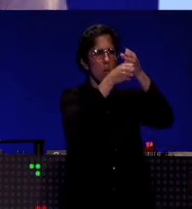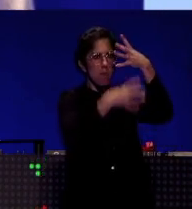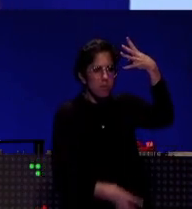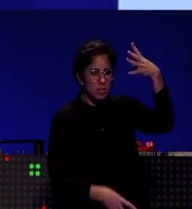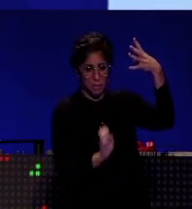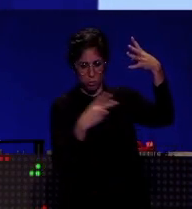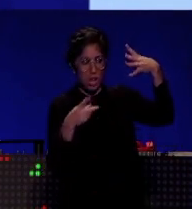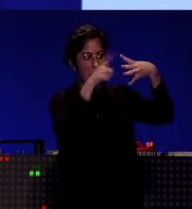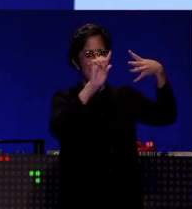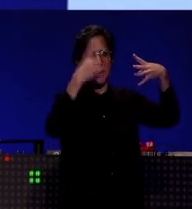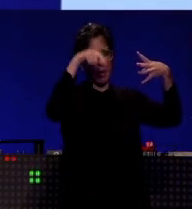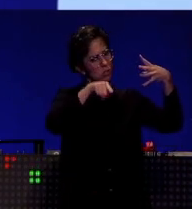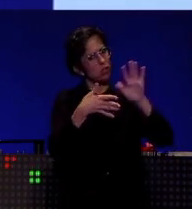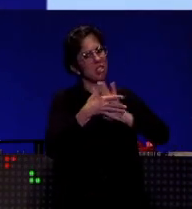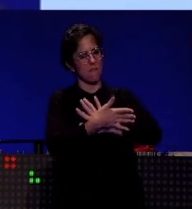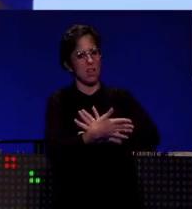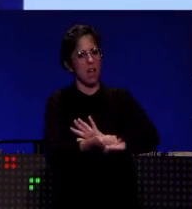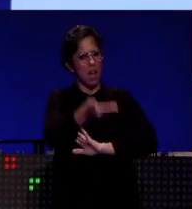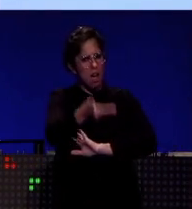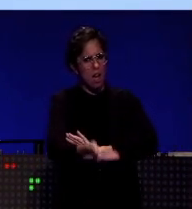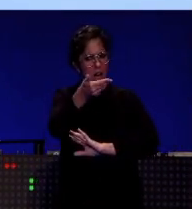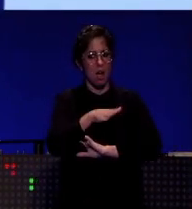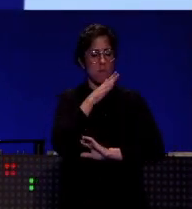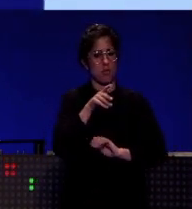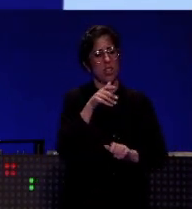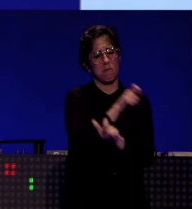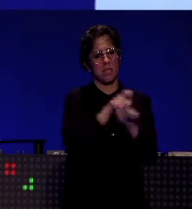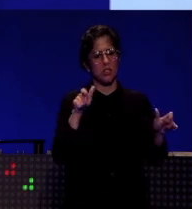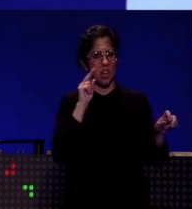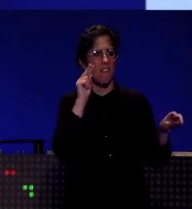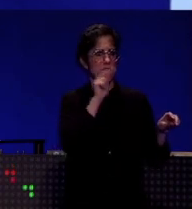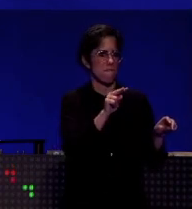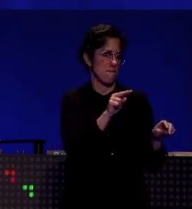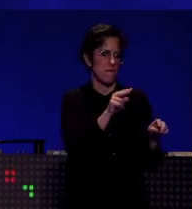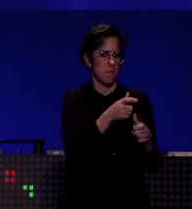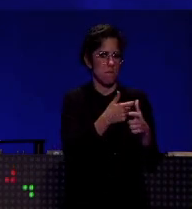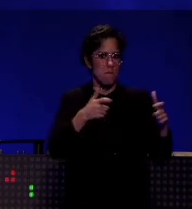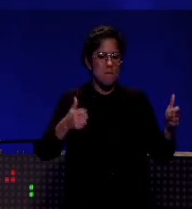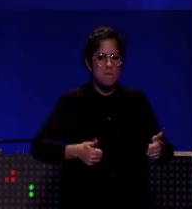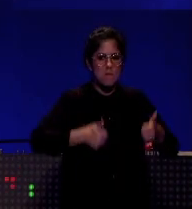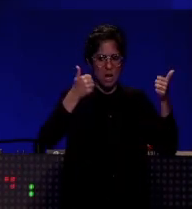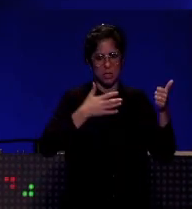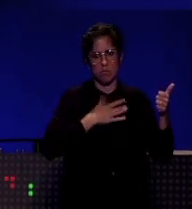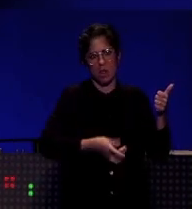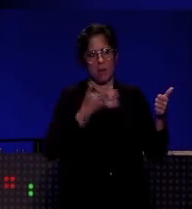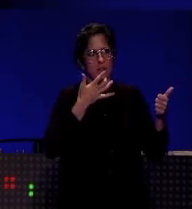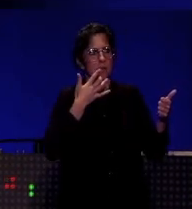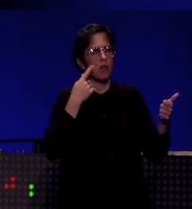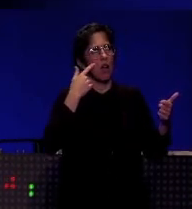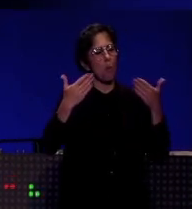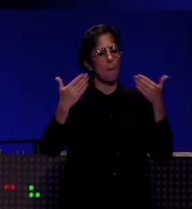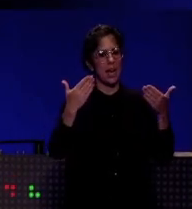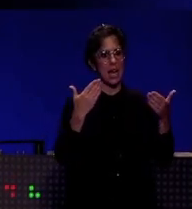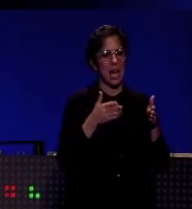más personas tener mucho más público se puede comparar como a tener una tienda en una de las principales avenidas de una gran ciudad